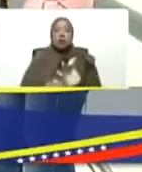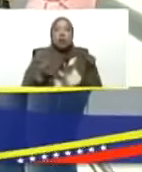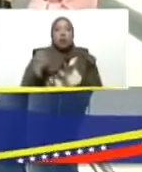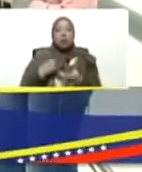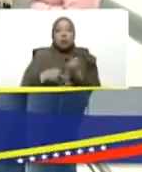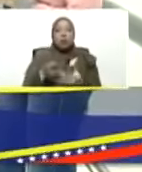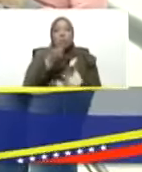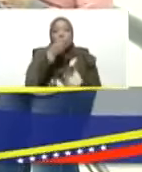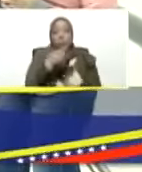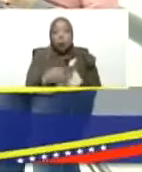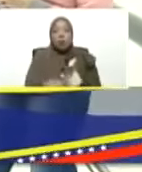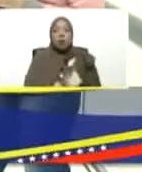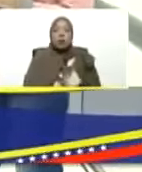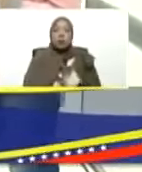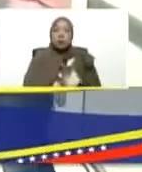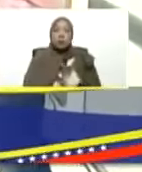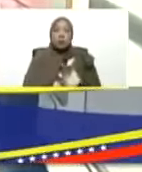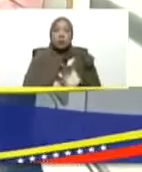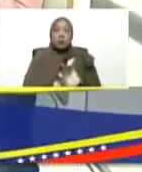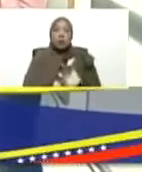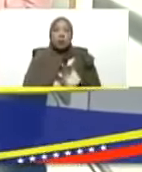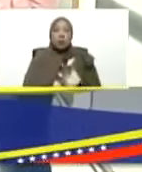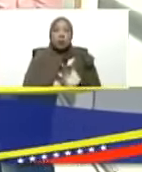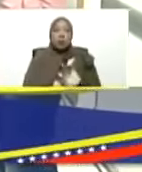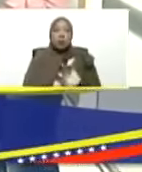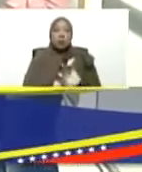empanadas famosa aquí.